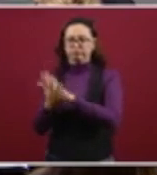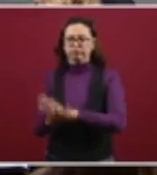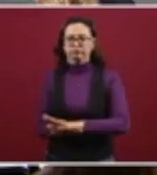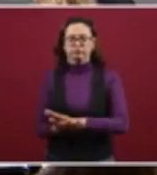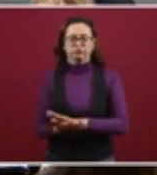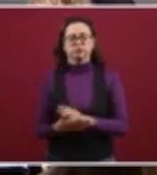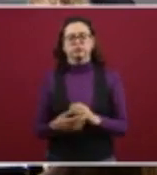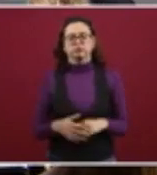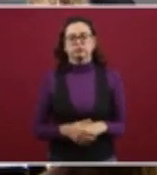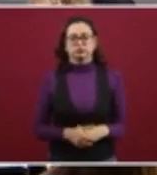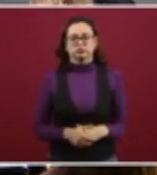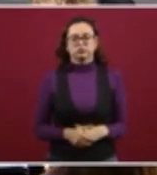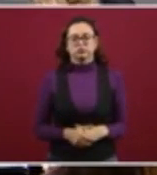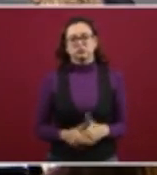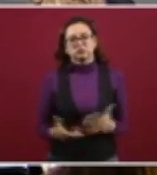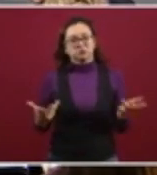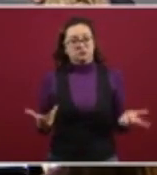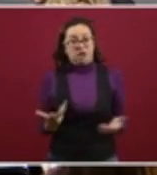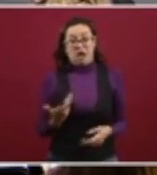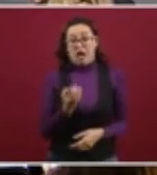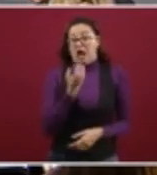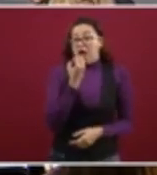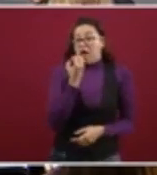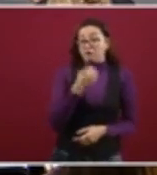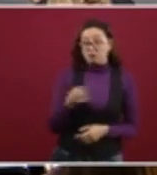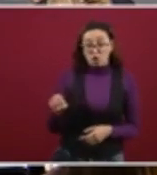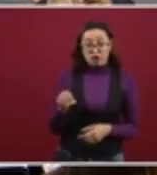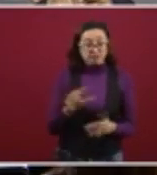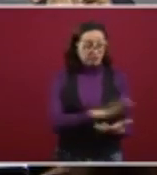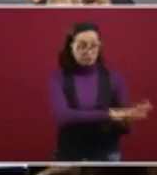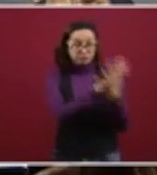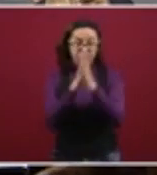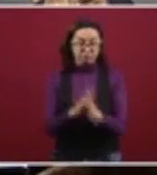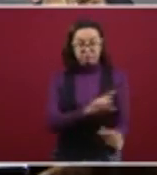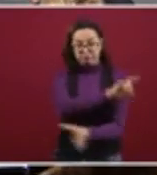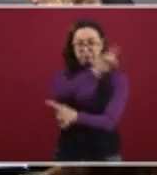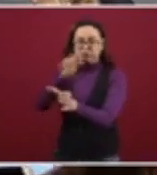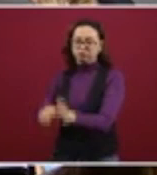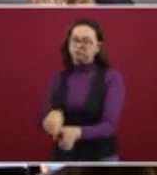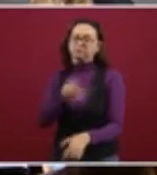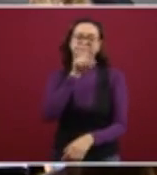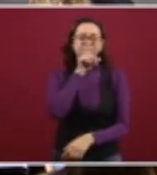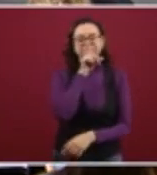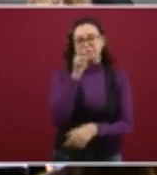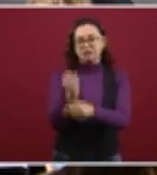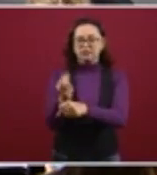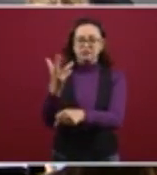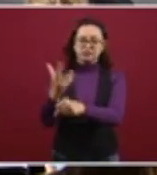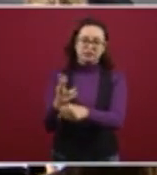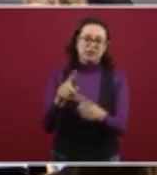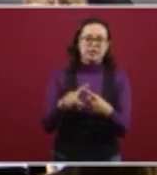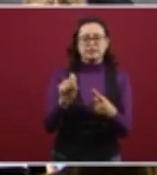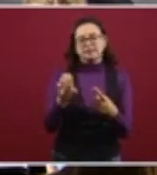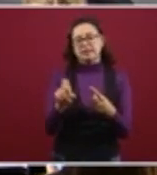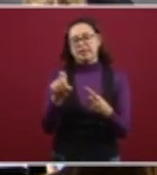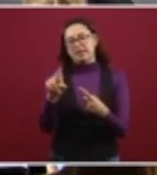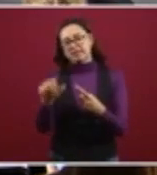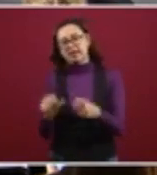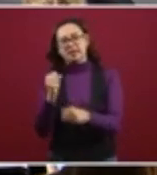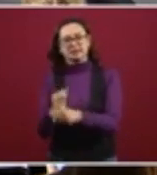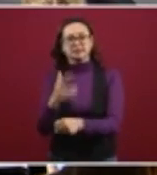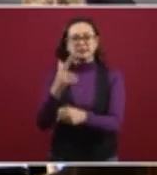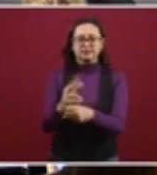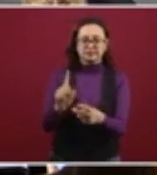haciendo por convencimiento, se está informando precisamente el secretario de la Defensa y el secretario de Marina,